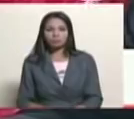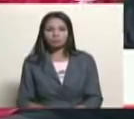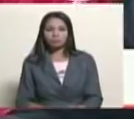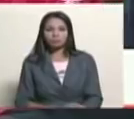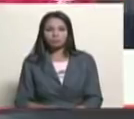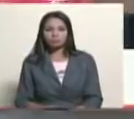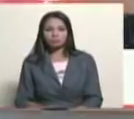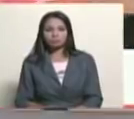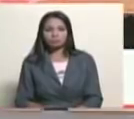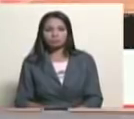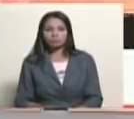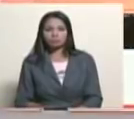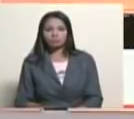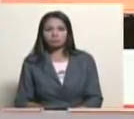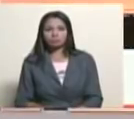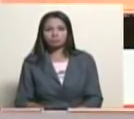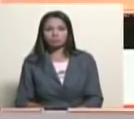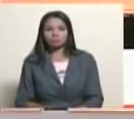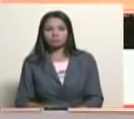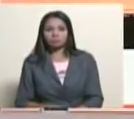Ese diálogo,